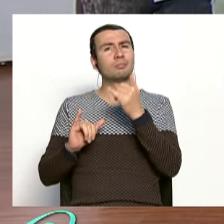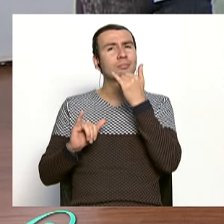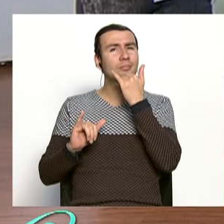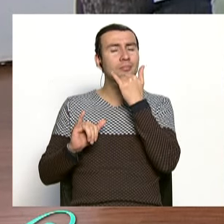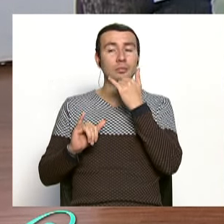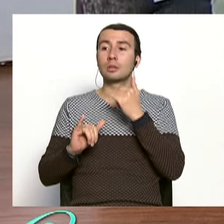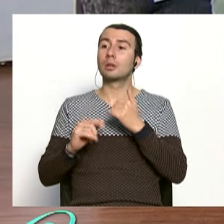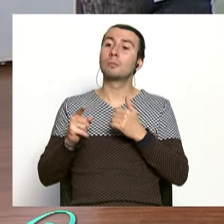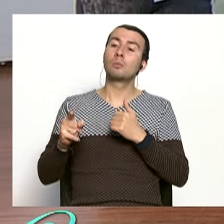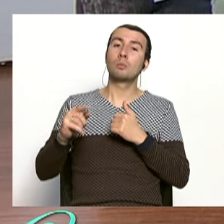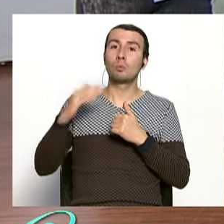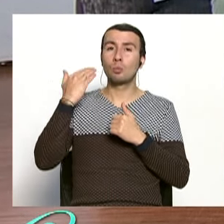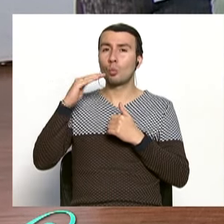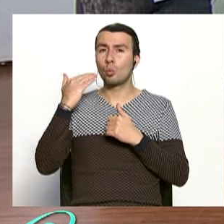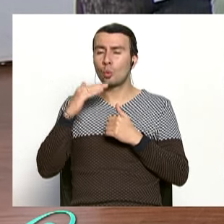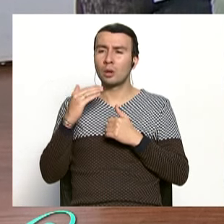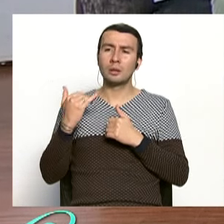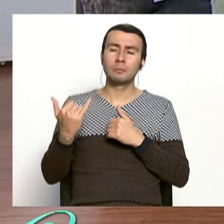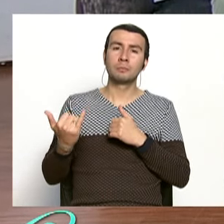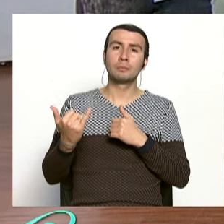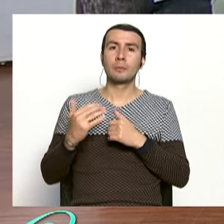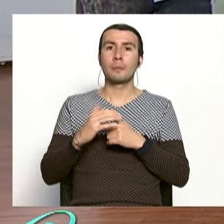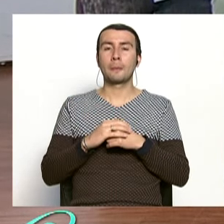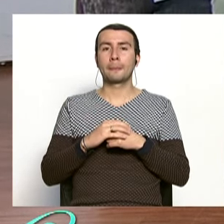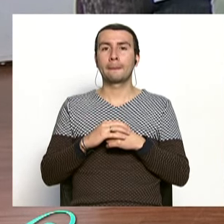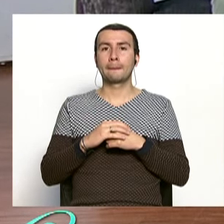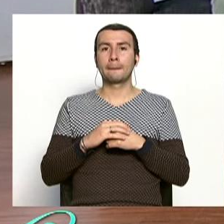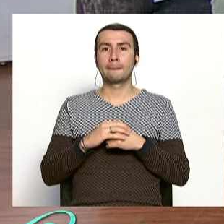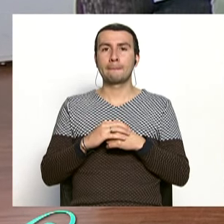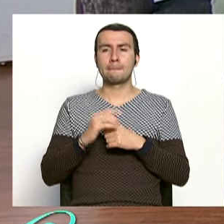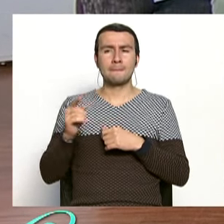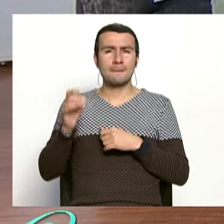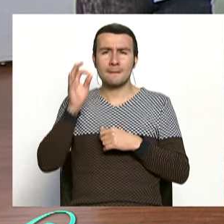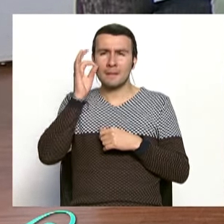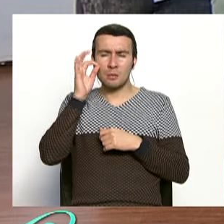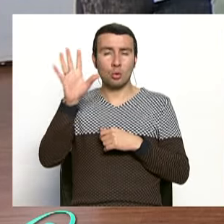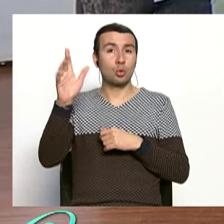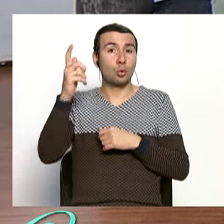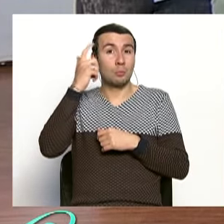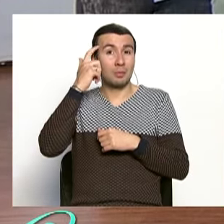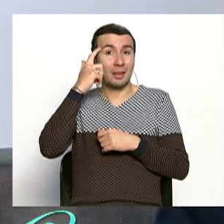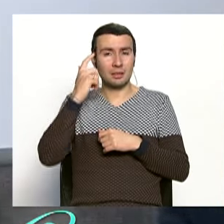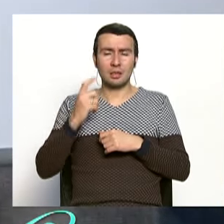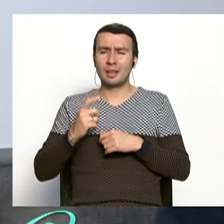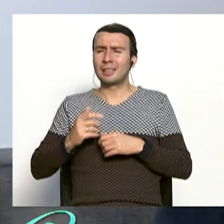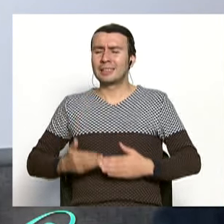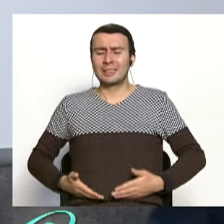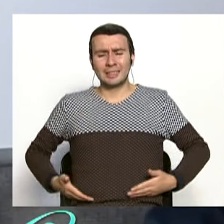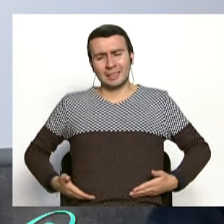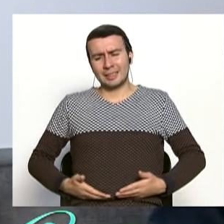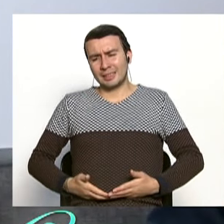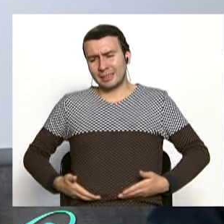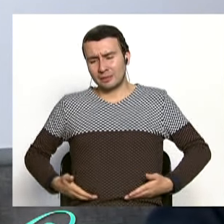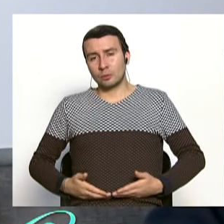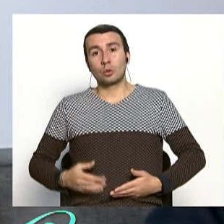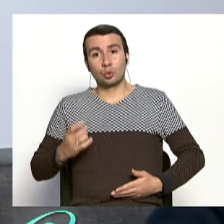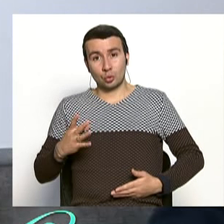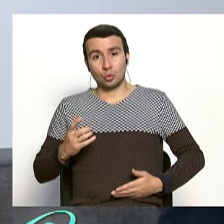mujeres tienden a suponer que el dolor bajito es el dolor asociado con los